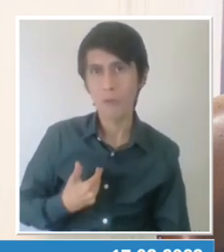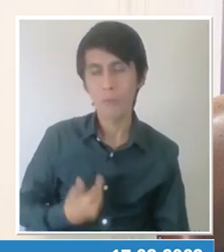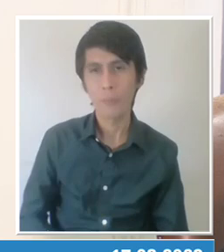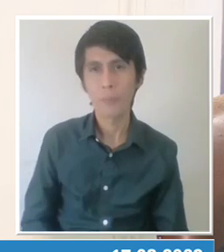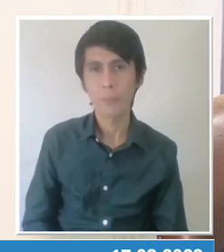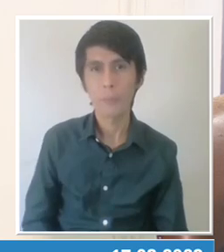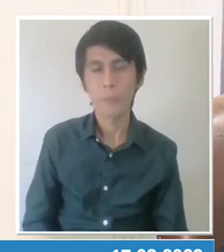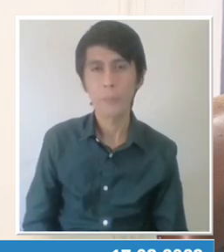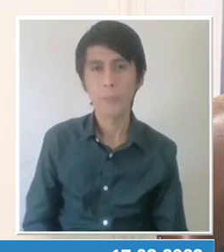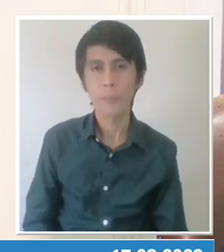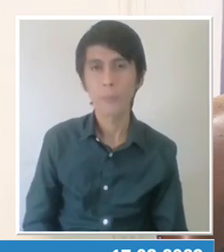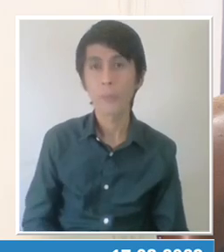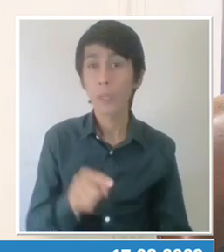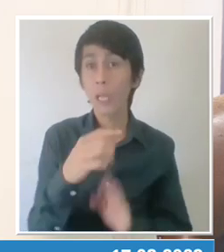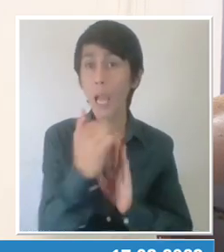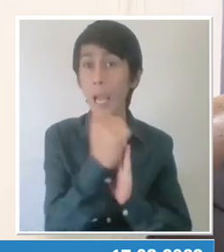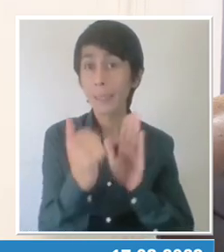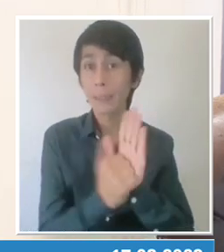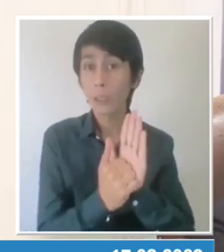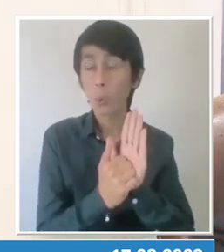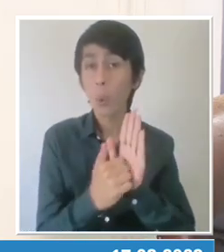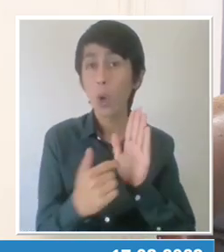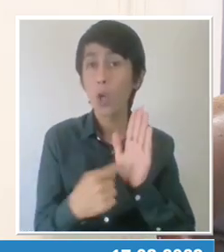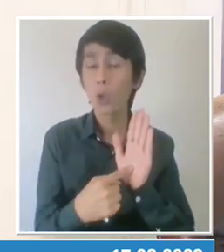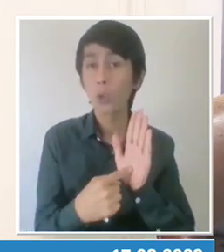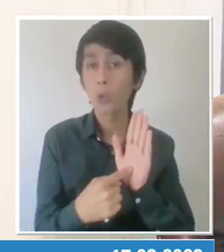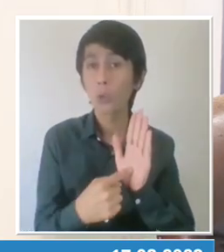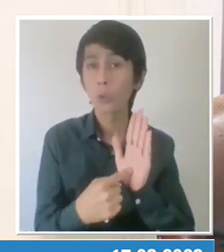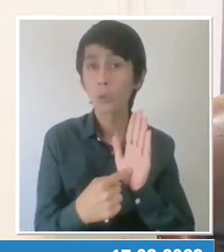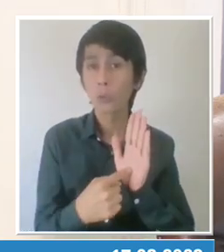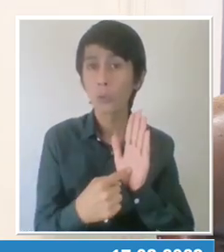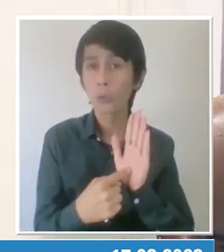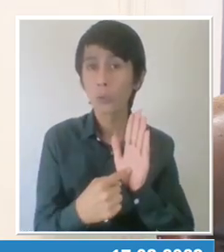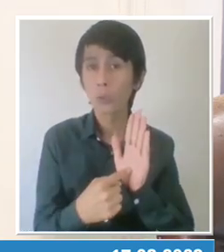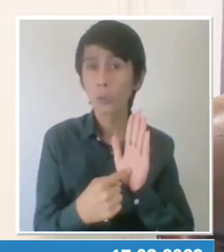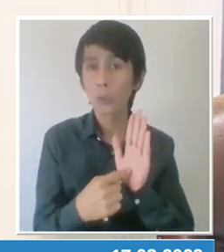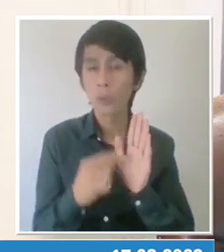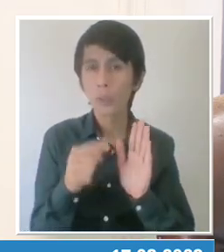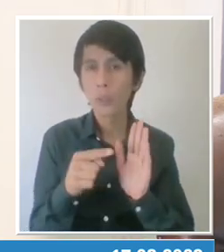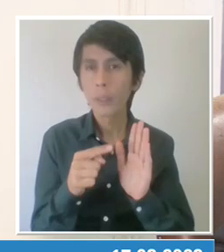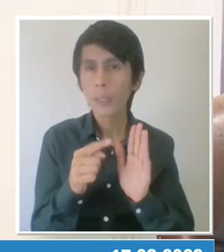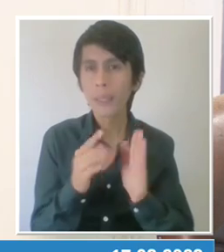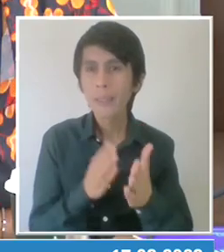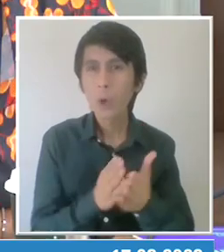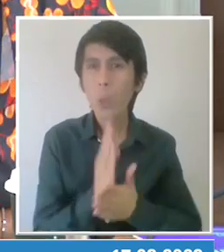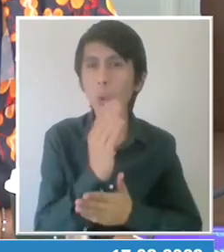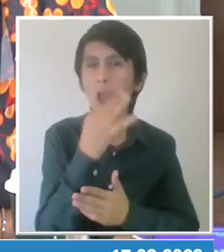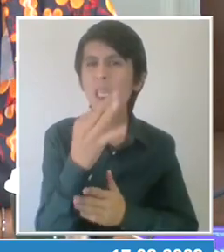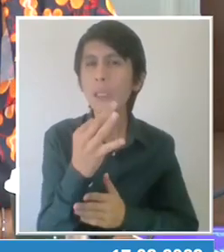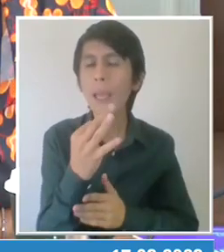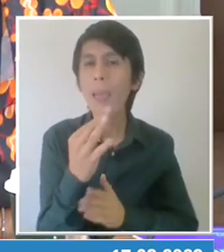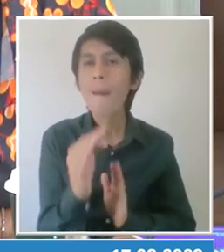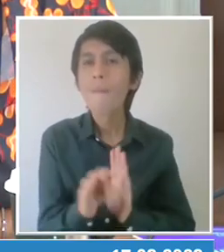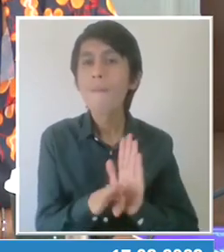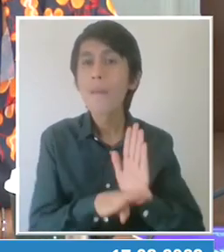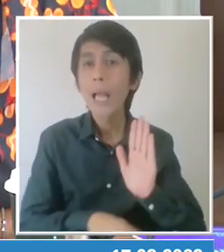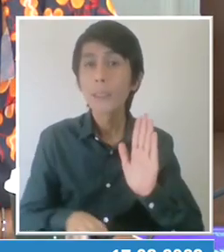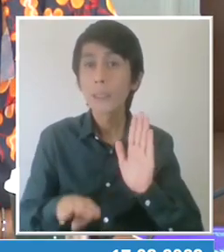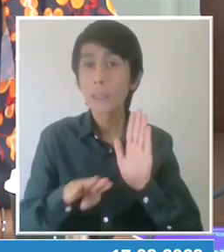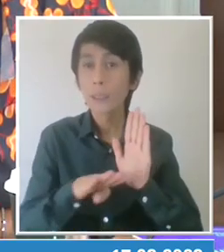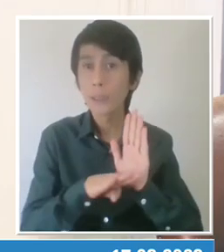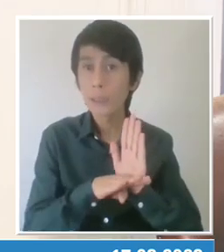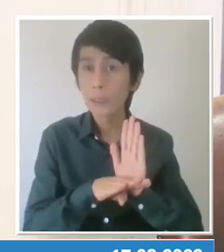En ese artículo y con el epígrafe introductorio de bases y